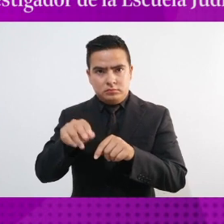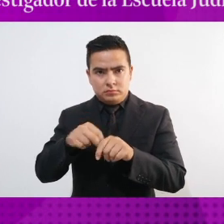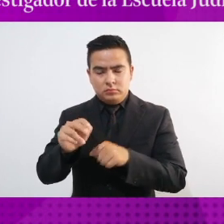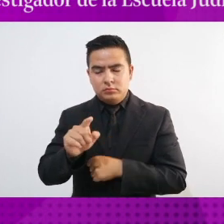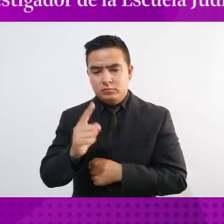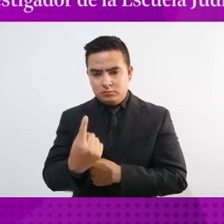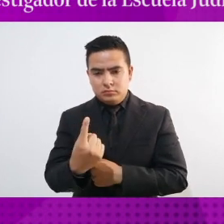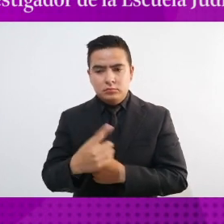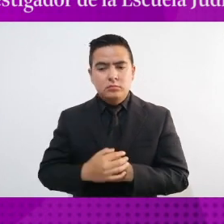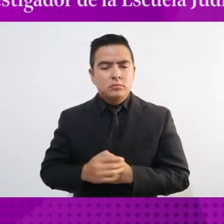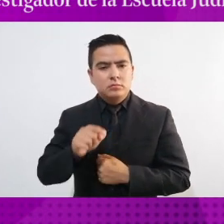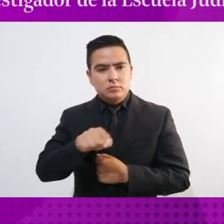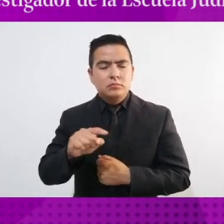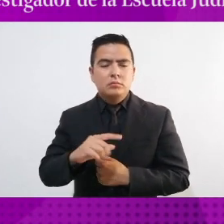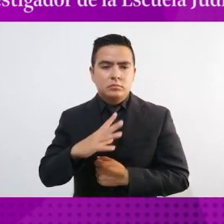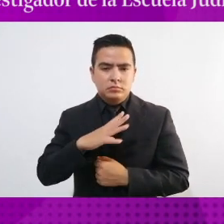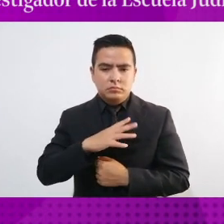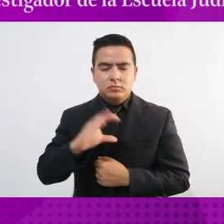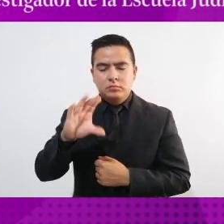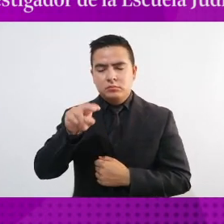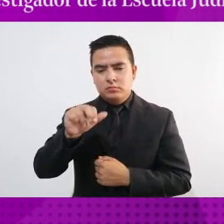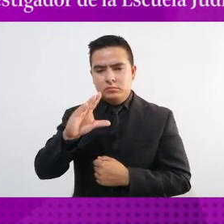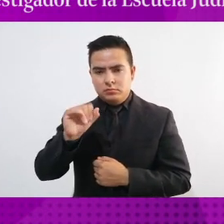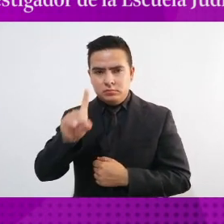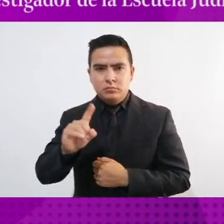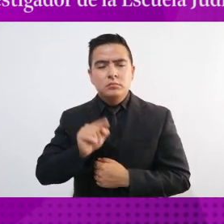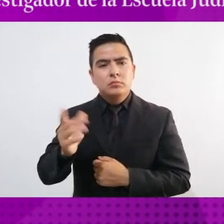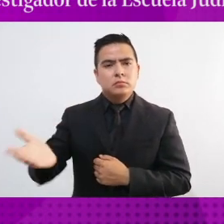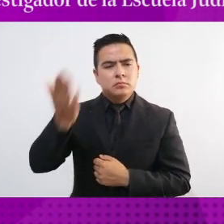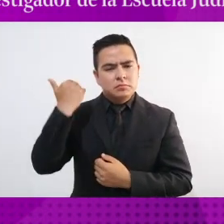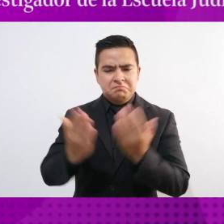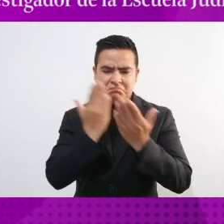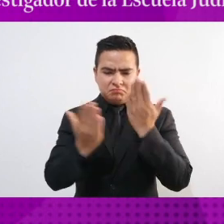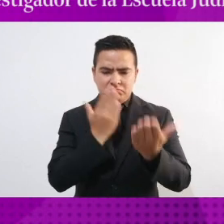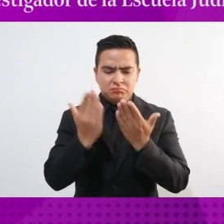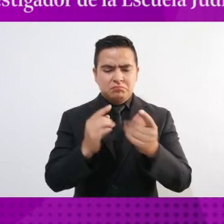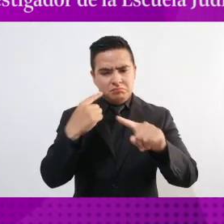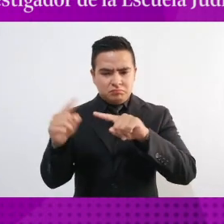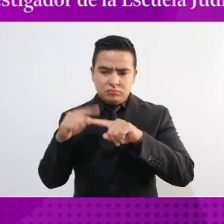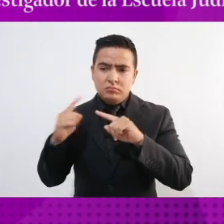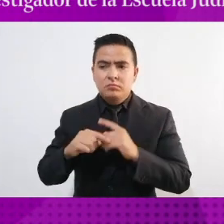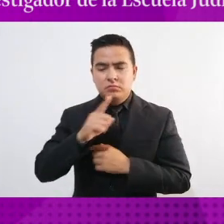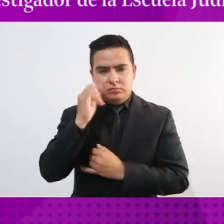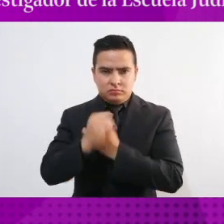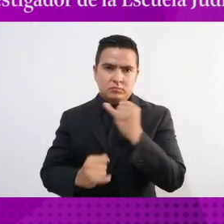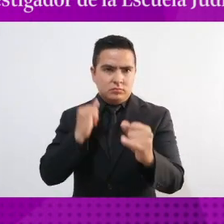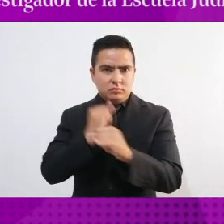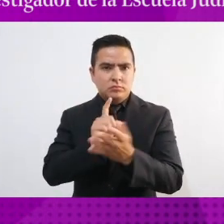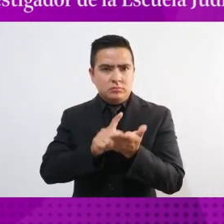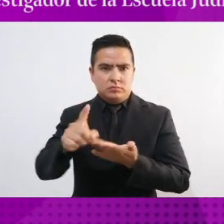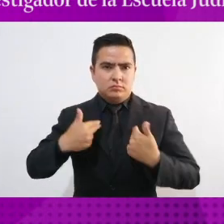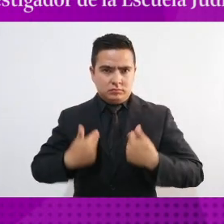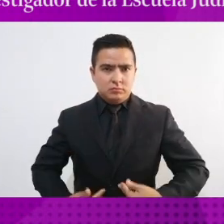Nacional de Investigaciones del CONACYT. Ha realizado diversos cursos de posgrado en el Instituto Internacional de